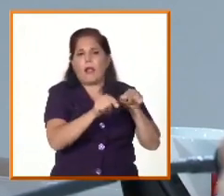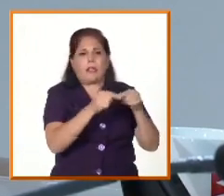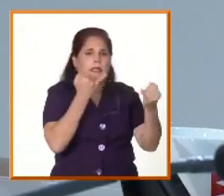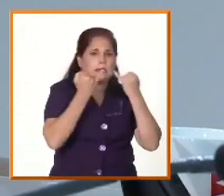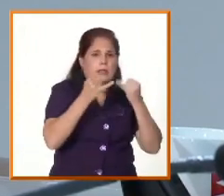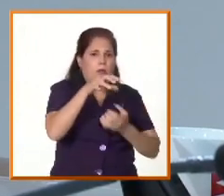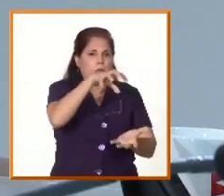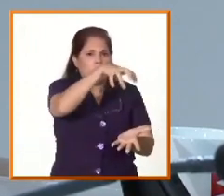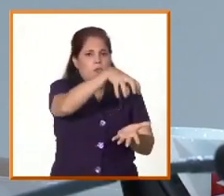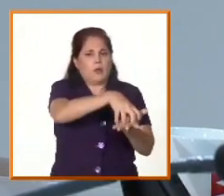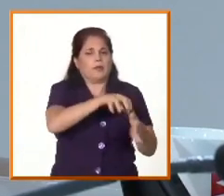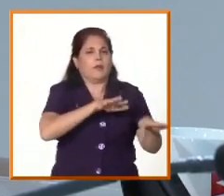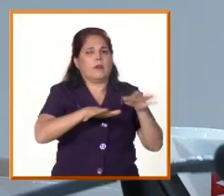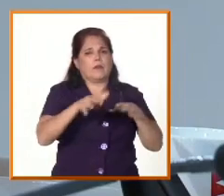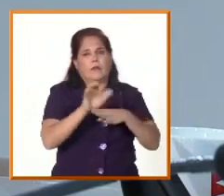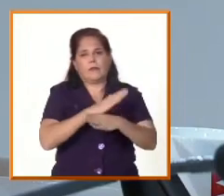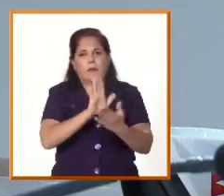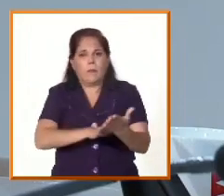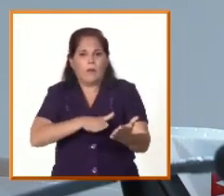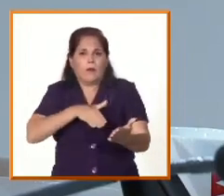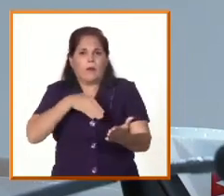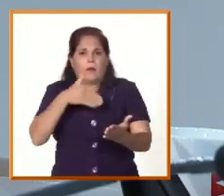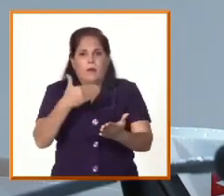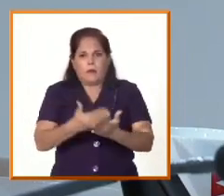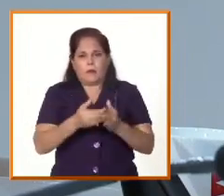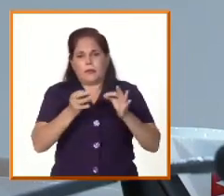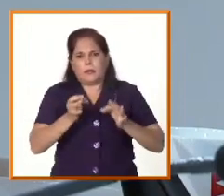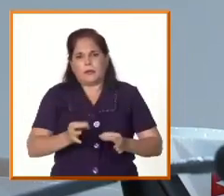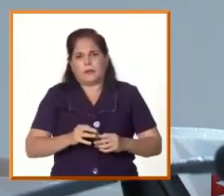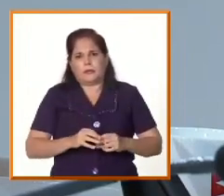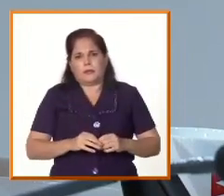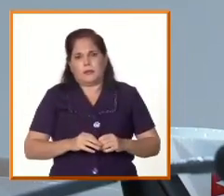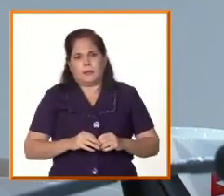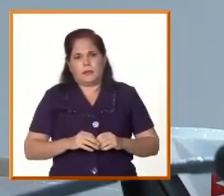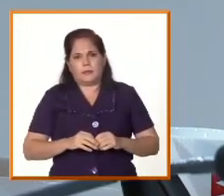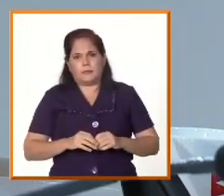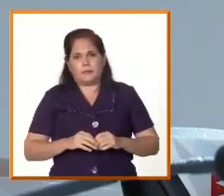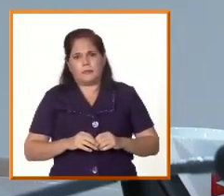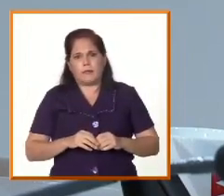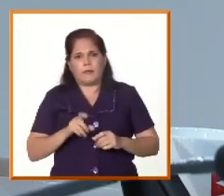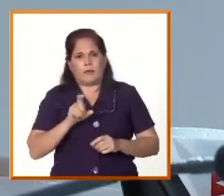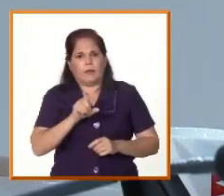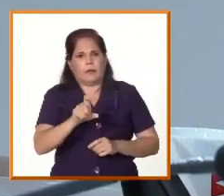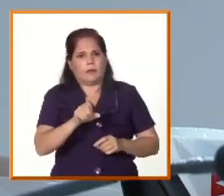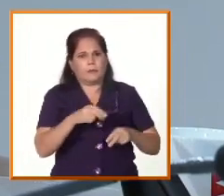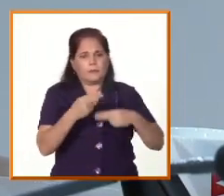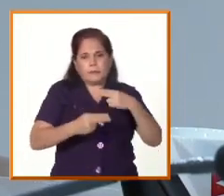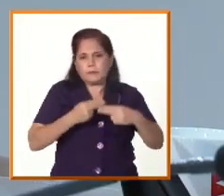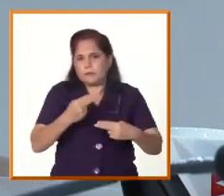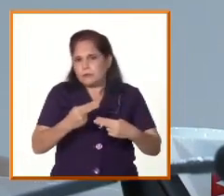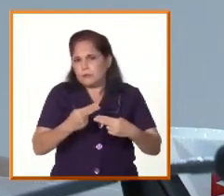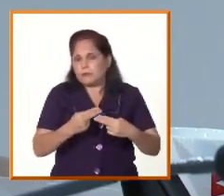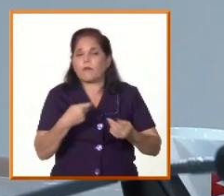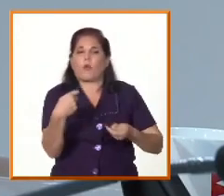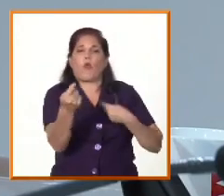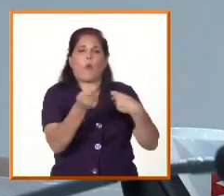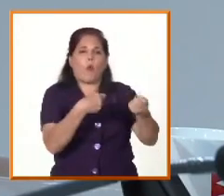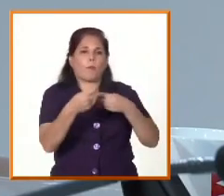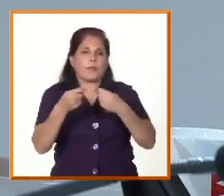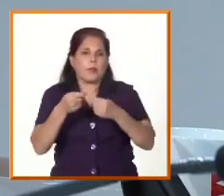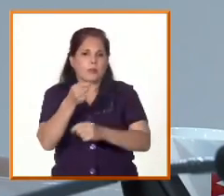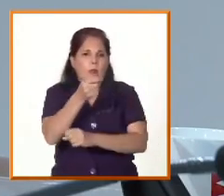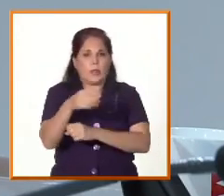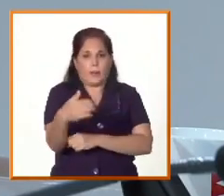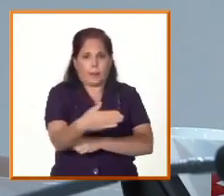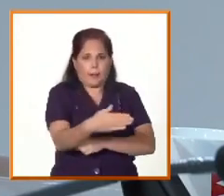es una de las acciones de las propuestas que que Se realizaron Y por último la realizar la comercialización de